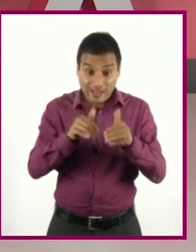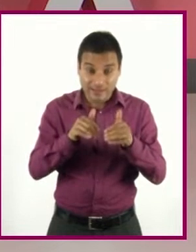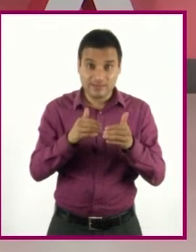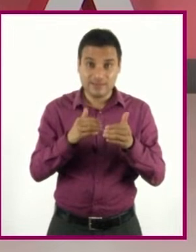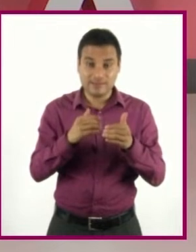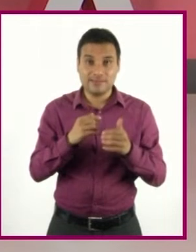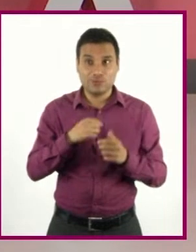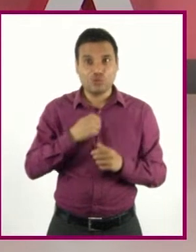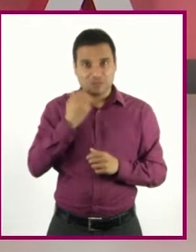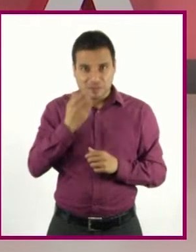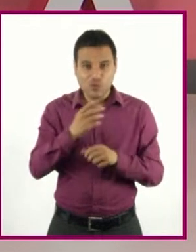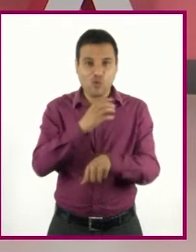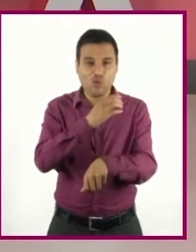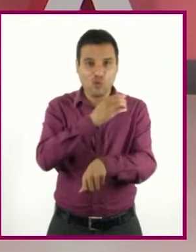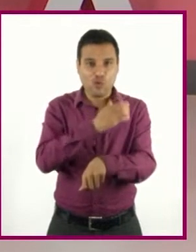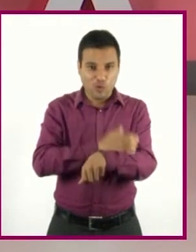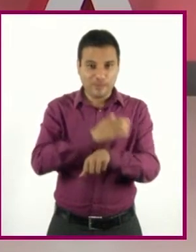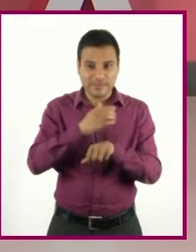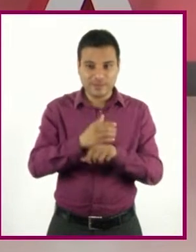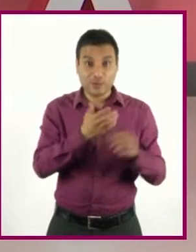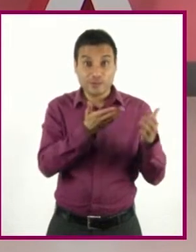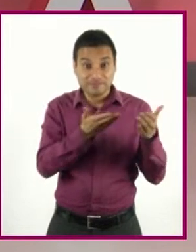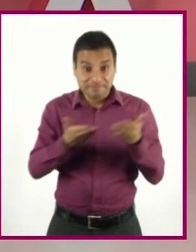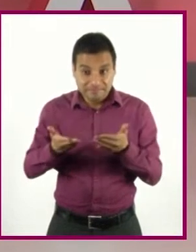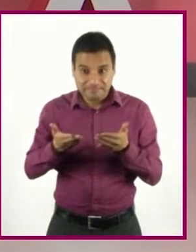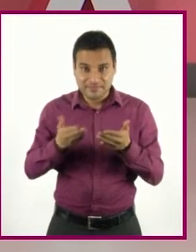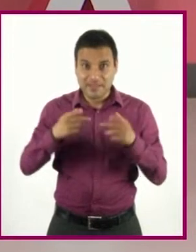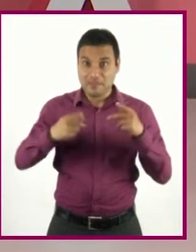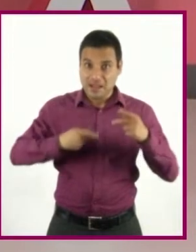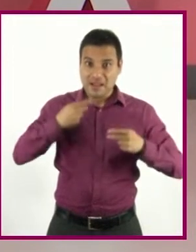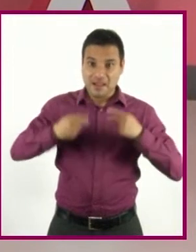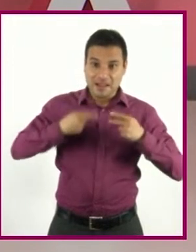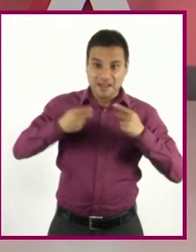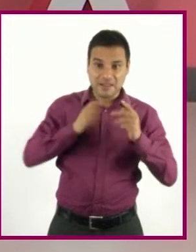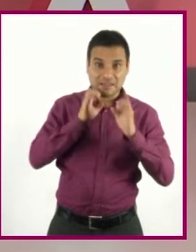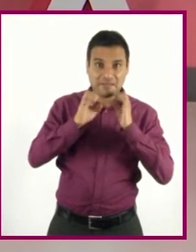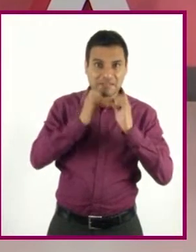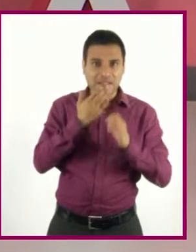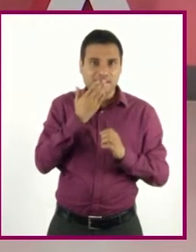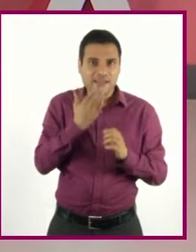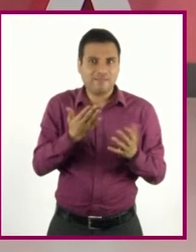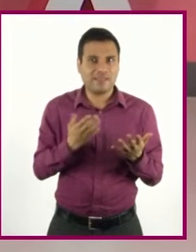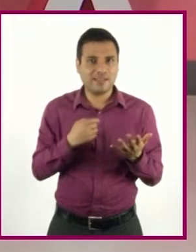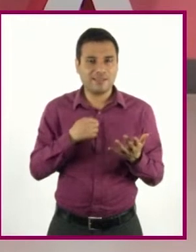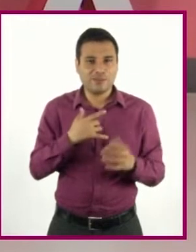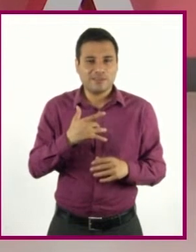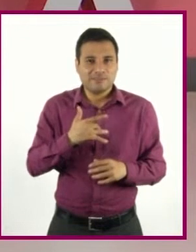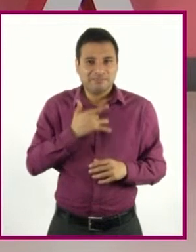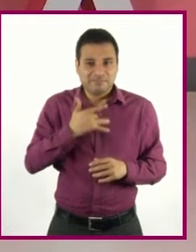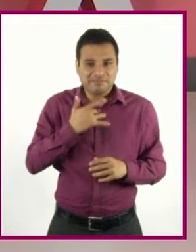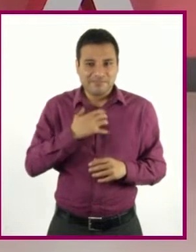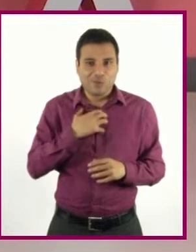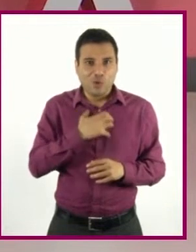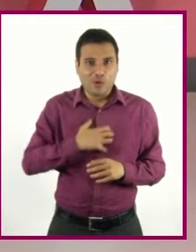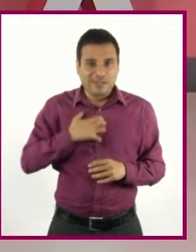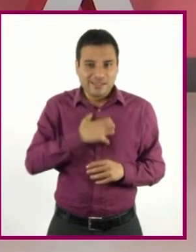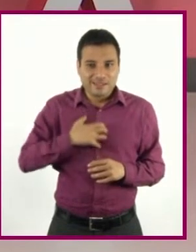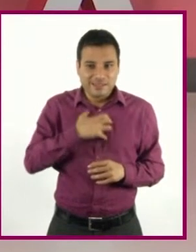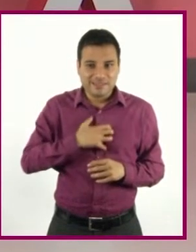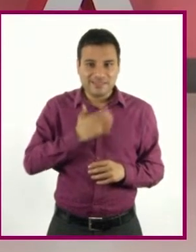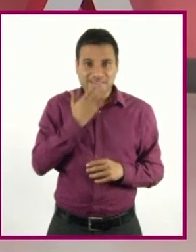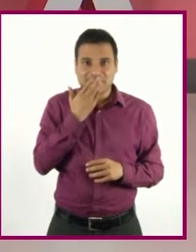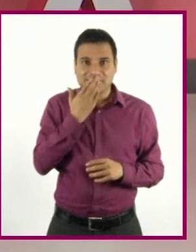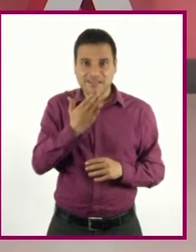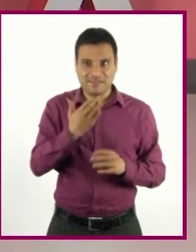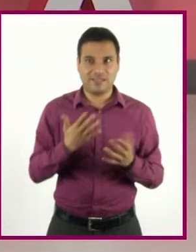hubiera gustado que mis compañeros me recibieran con una entrevista. Me hubiera hecho sentir que les importaba que estuviera ahí y